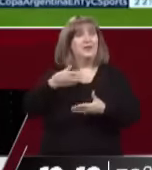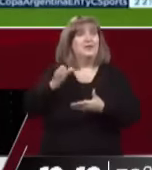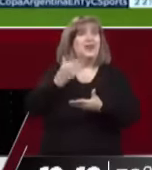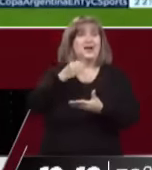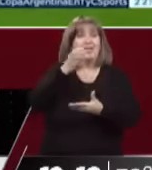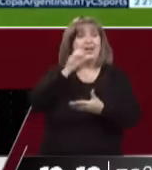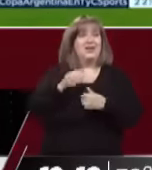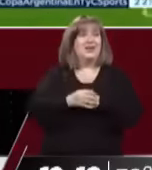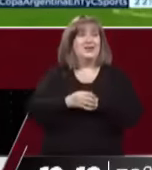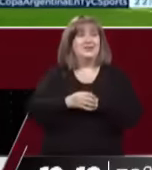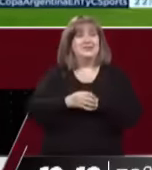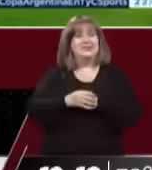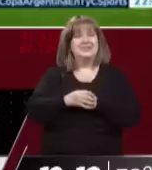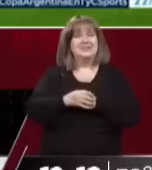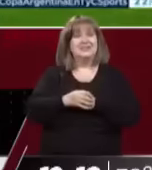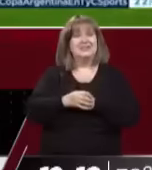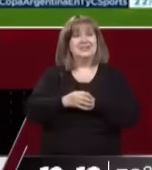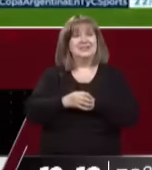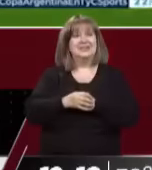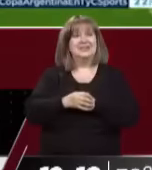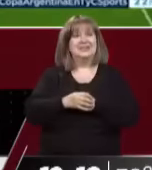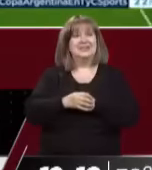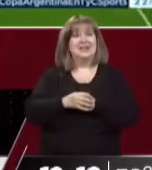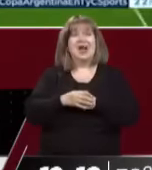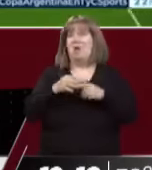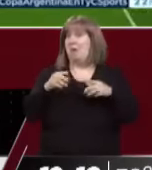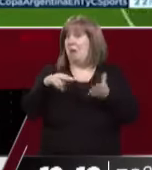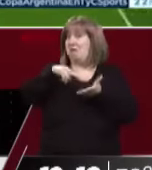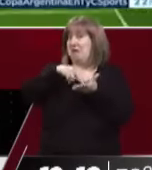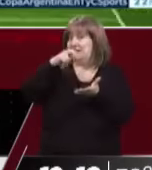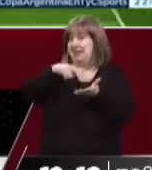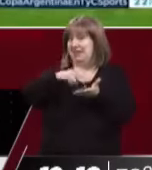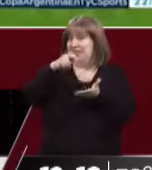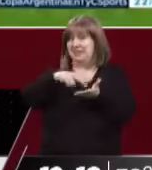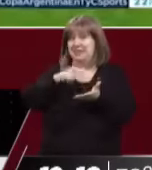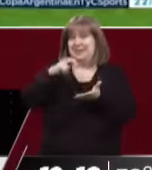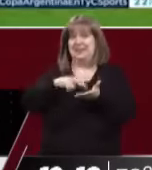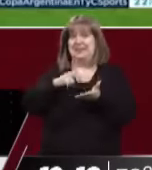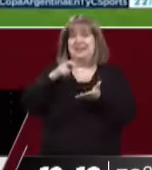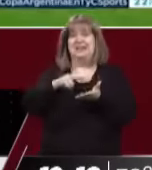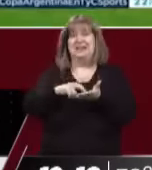Hoy no podemos perder. ¡Saltando! Muy bien, Julián.